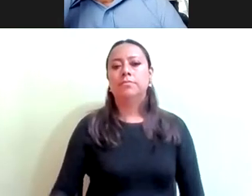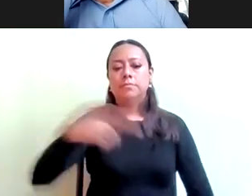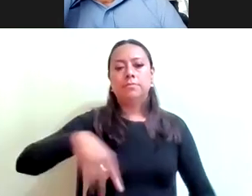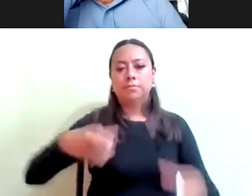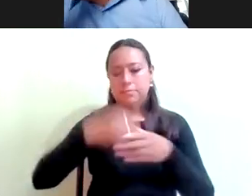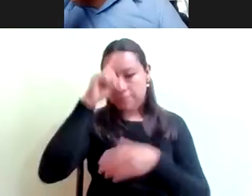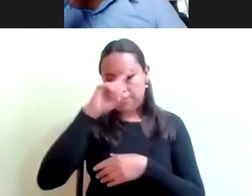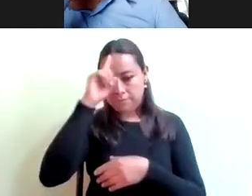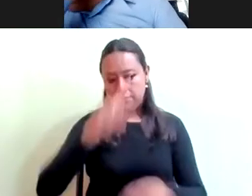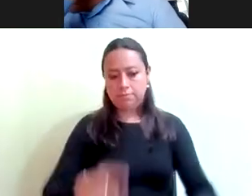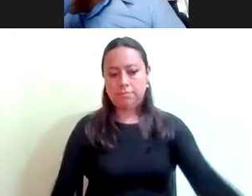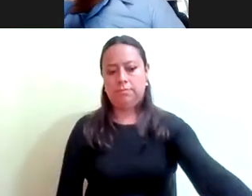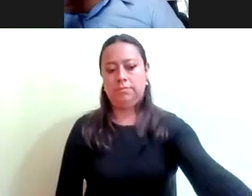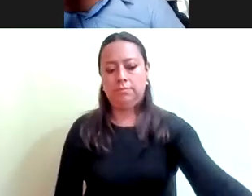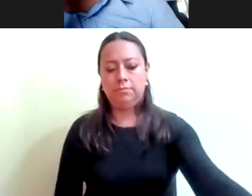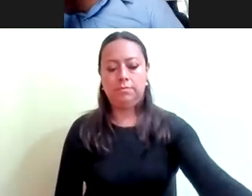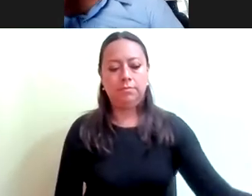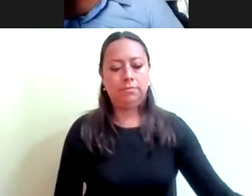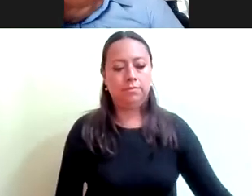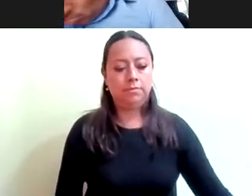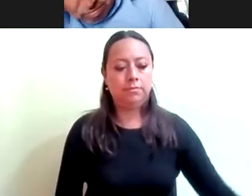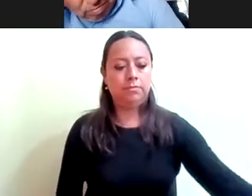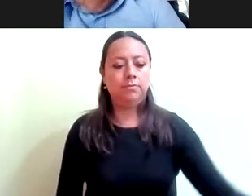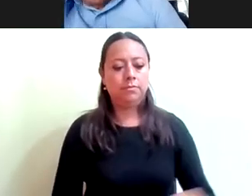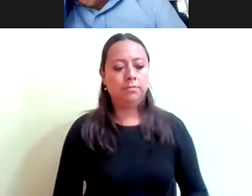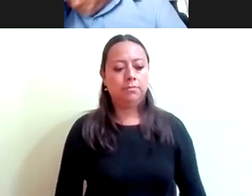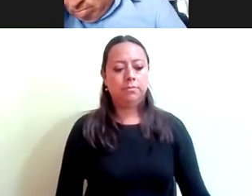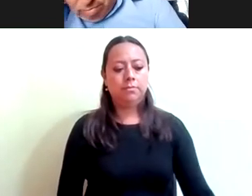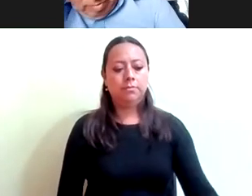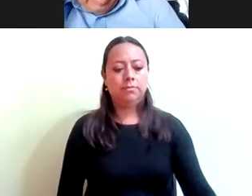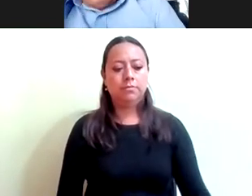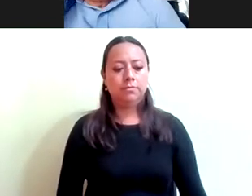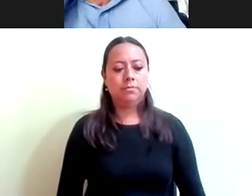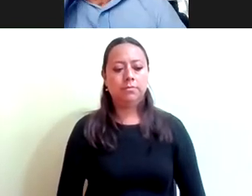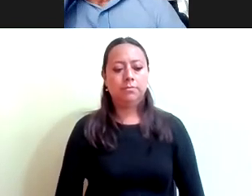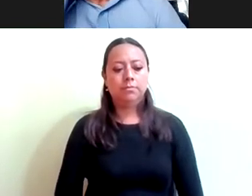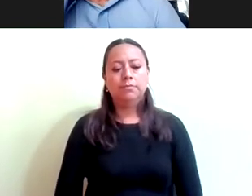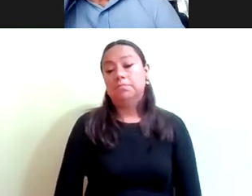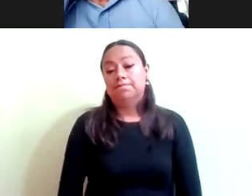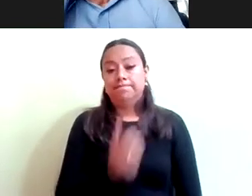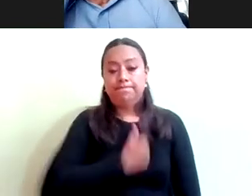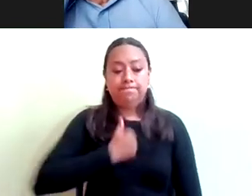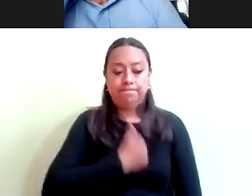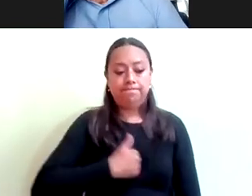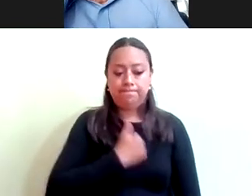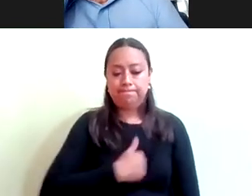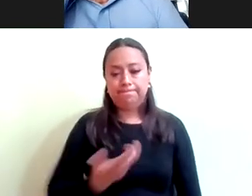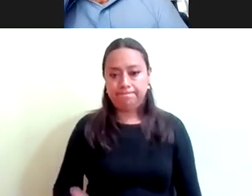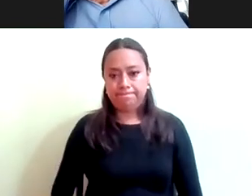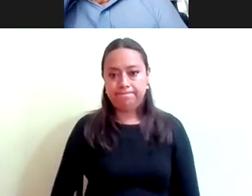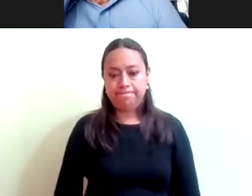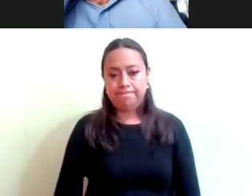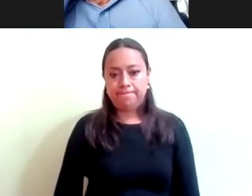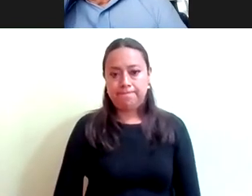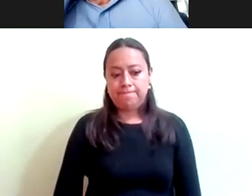Qué lástima que los asesores del PAN, del PRD, no ingresaron los asesores para